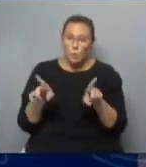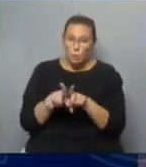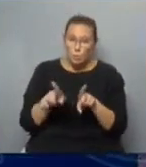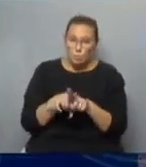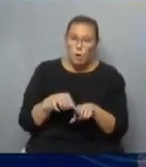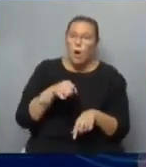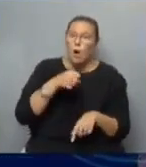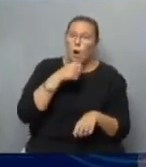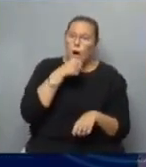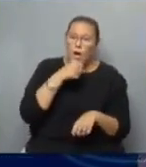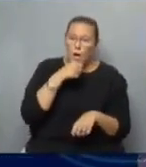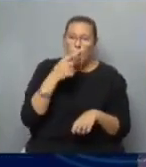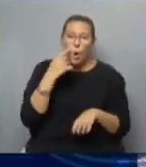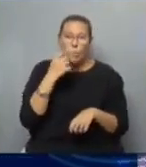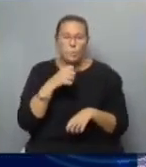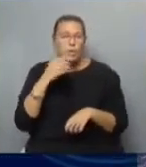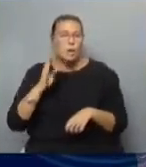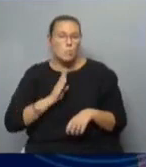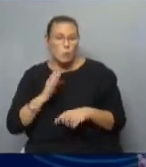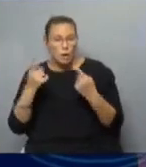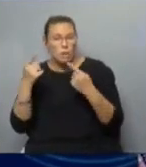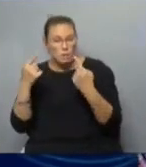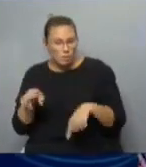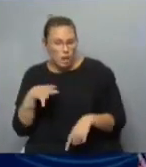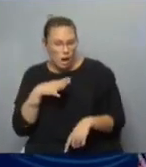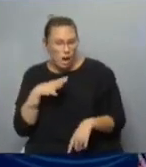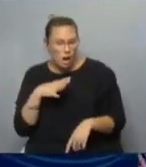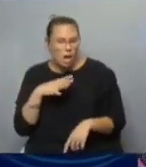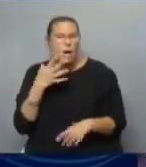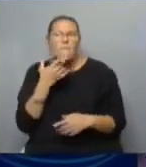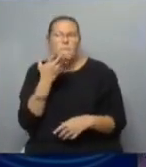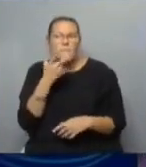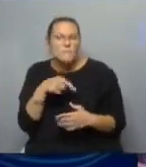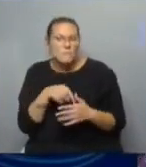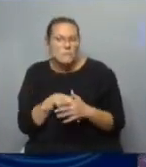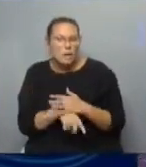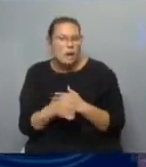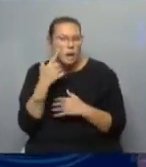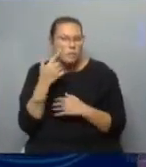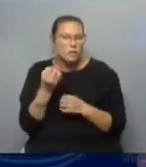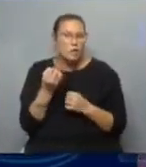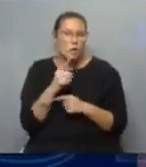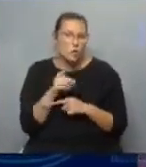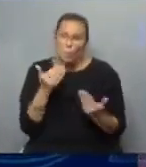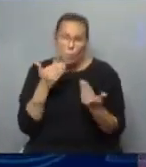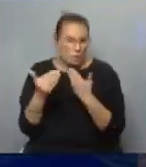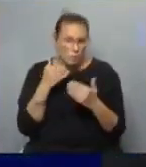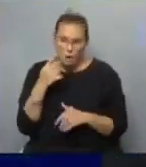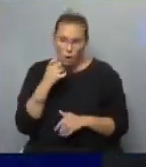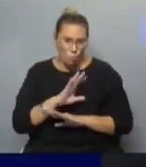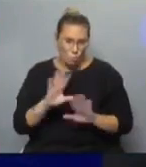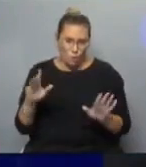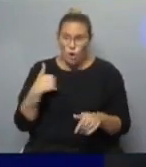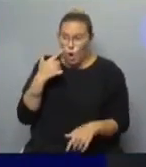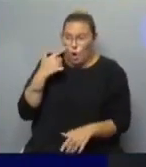del hombre o la vejez de la mujer. Hay como unas diferencias ahí. Me gustaría como profundizar ¿Qué no, justamente vemos ahí? No voy a hablar de los hombres porque